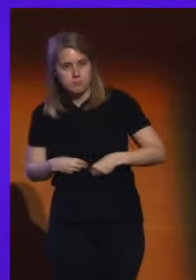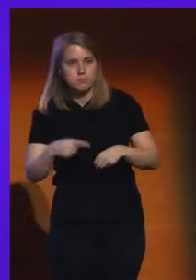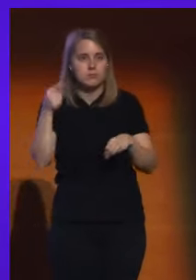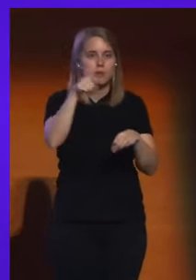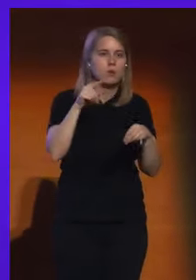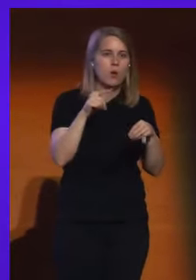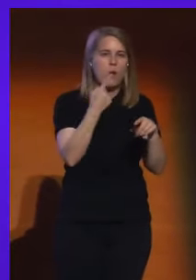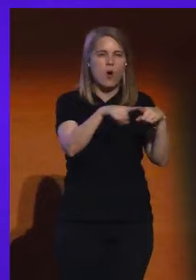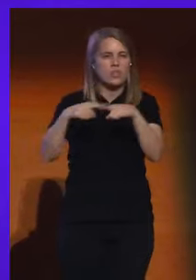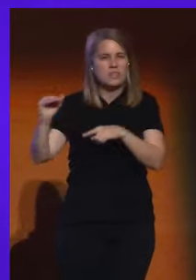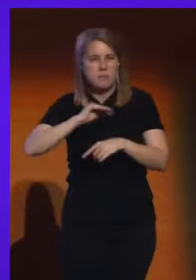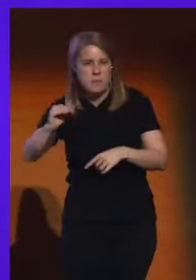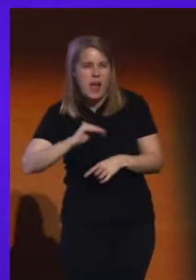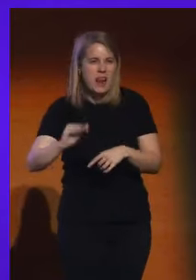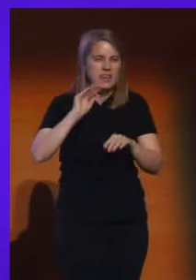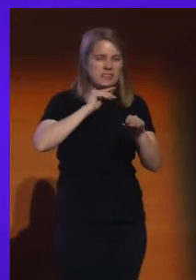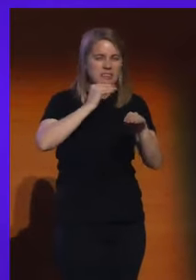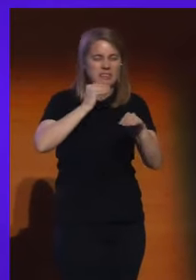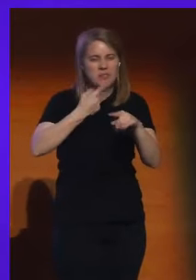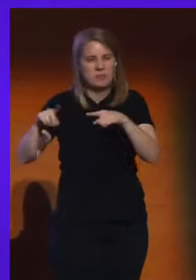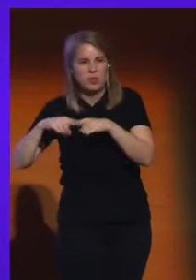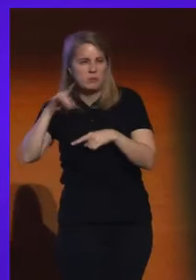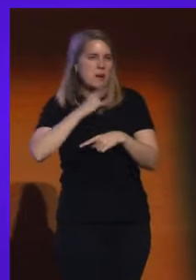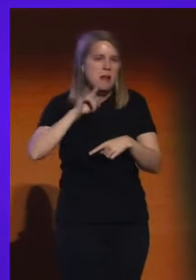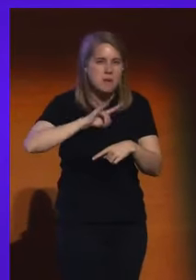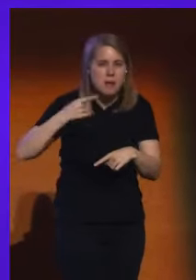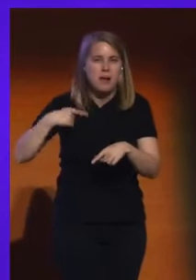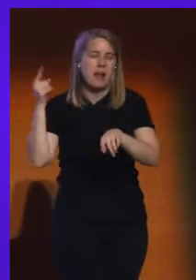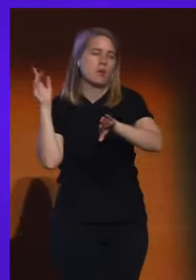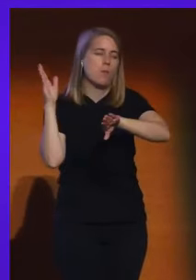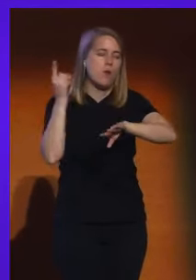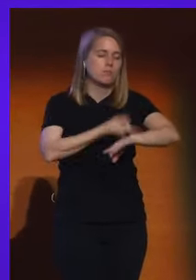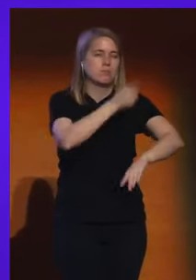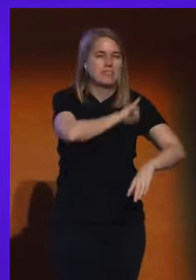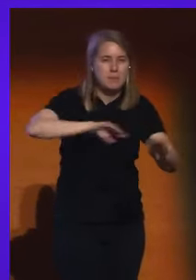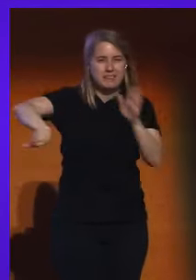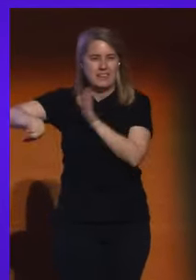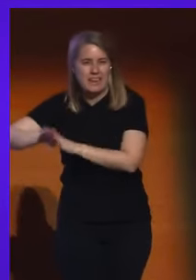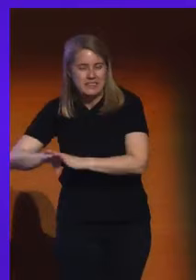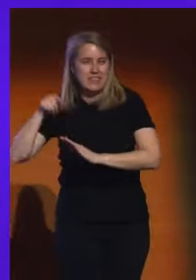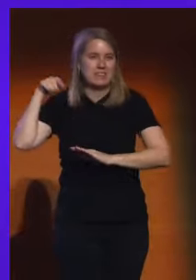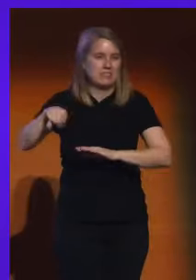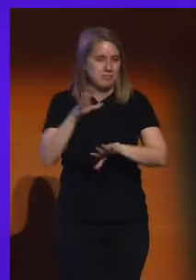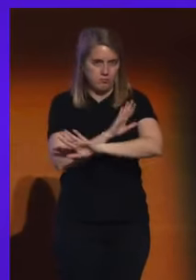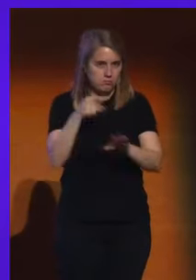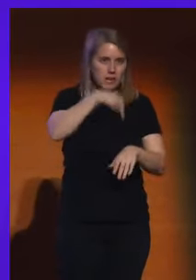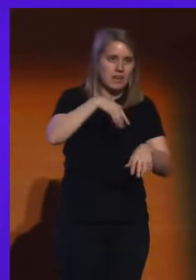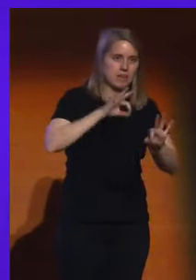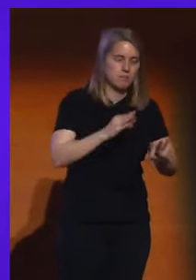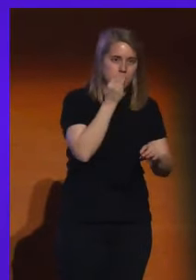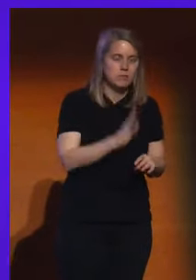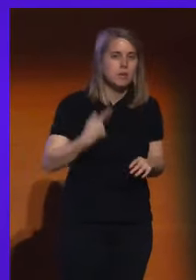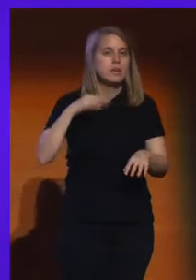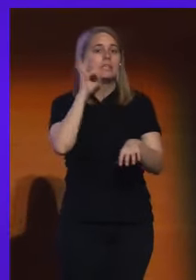de todas las mezquindades, ruindades y crueldades de las extremas derechas habidas y por haber. El